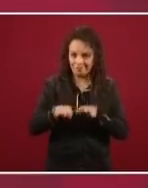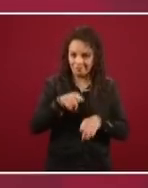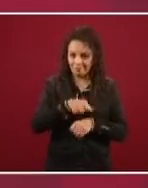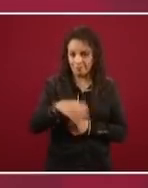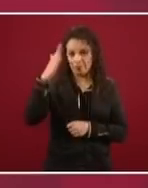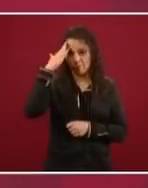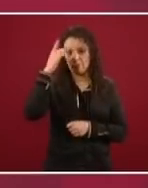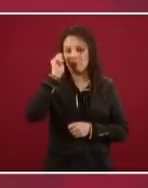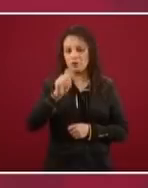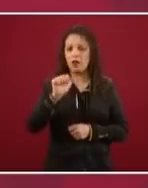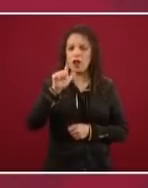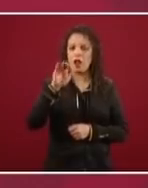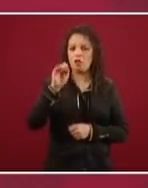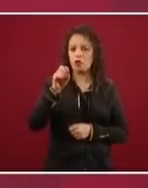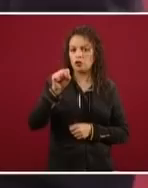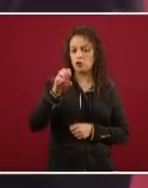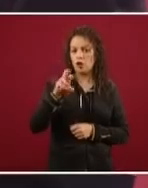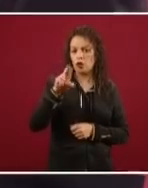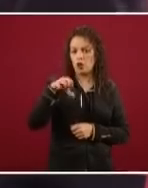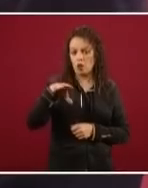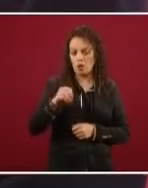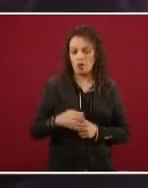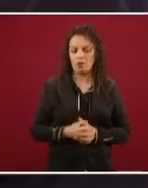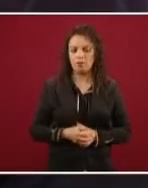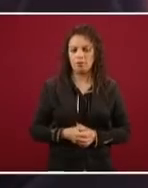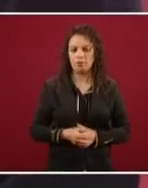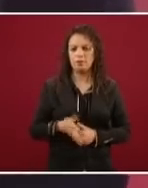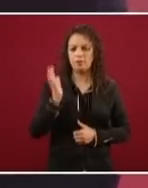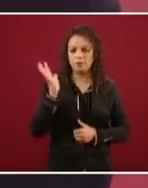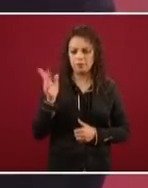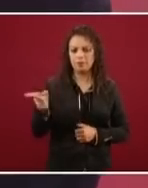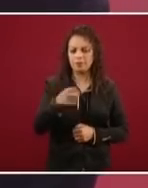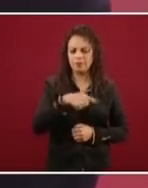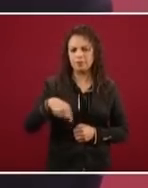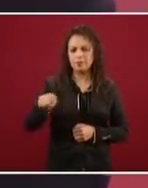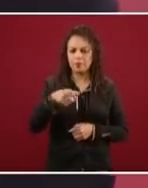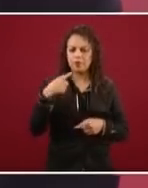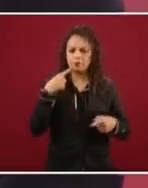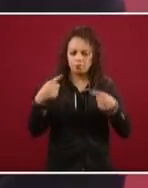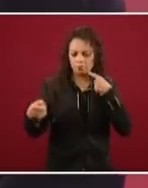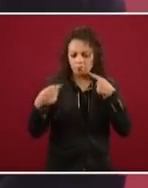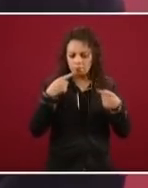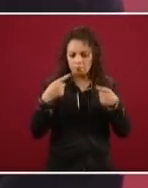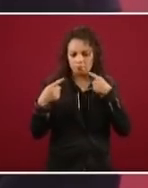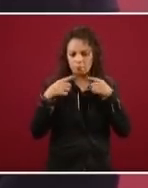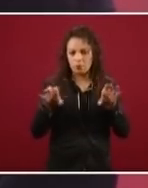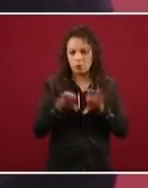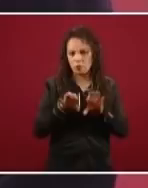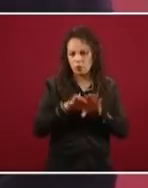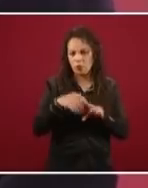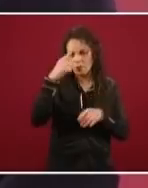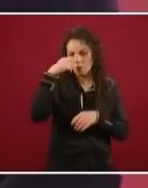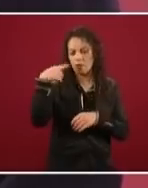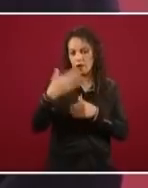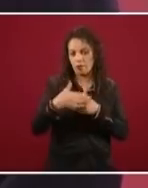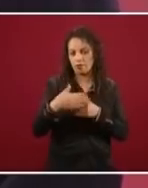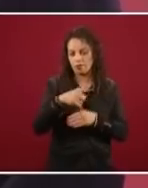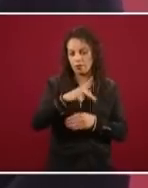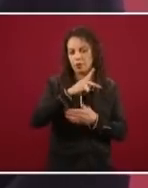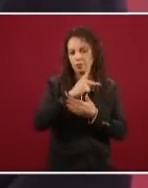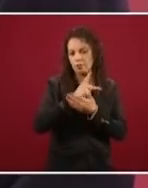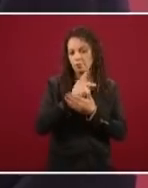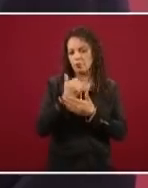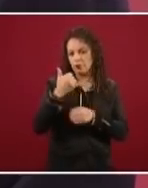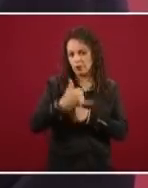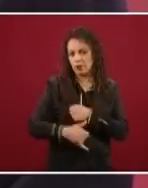romo ya estamos esté definiendo estos proyectos a